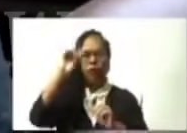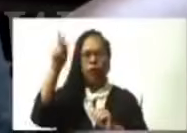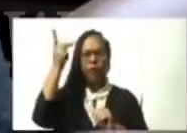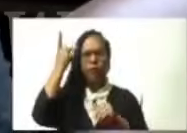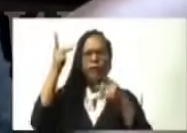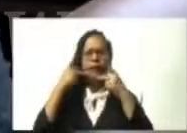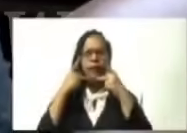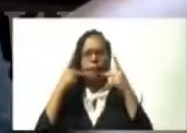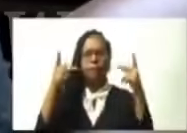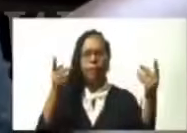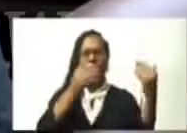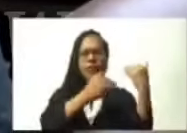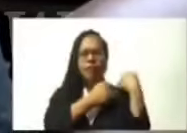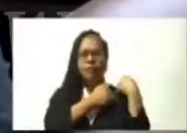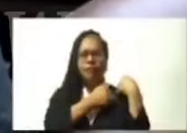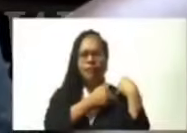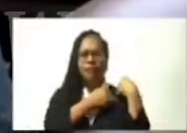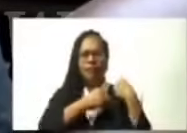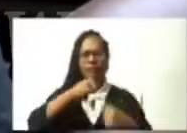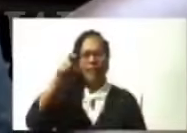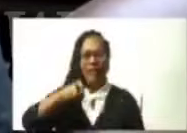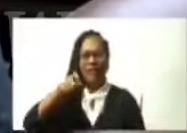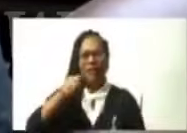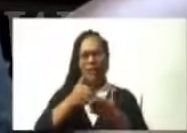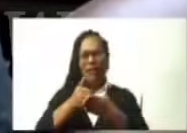hace mucho hemos debido tomar.